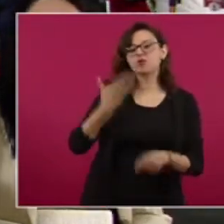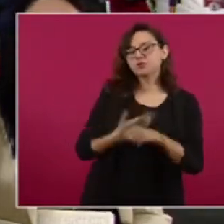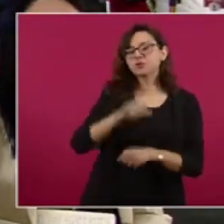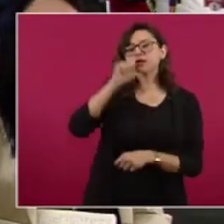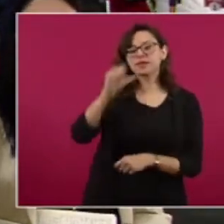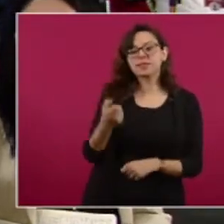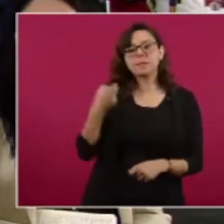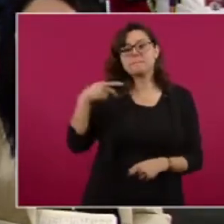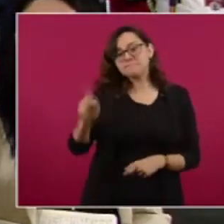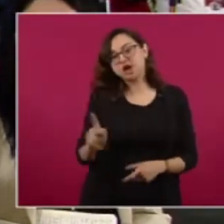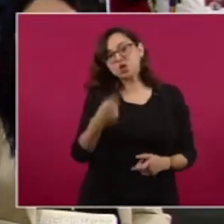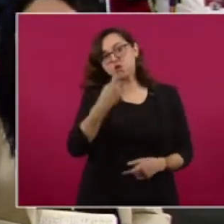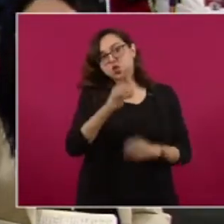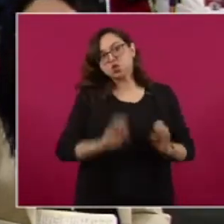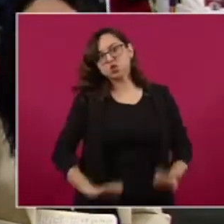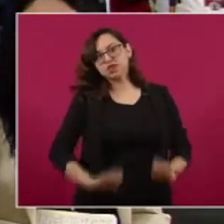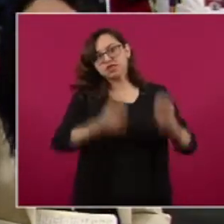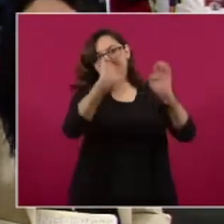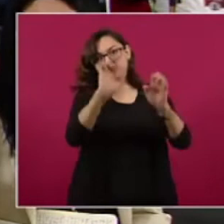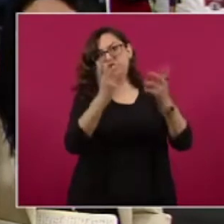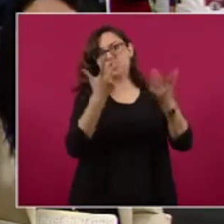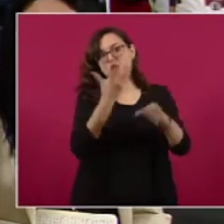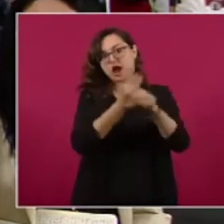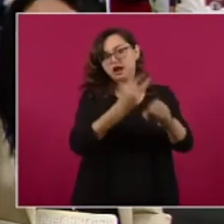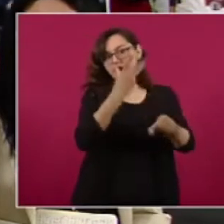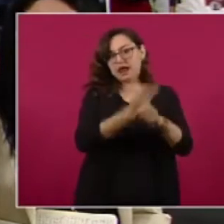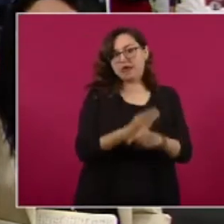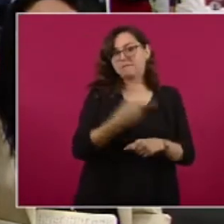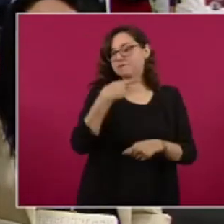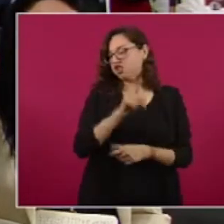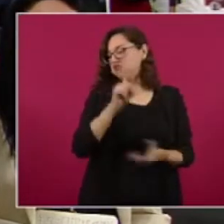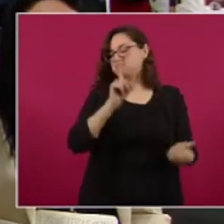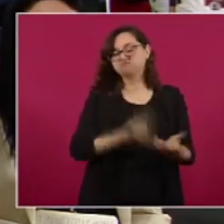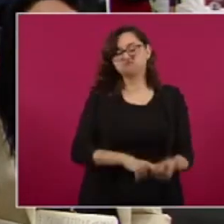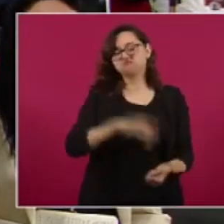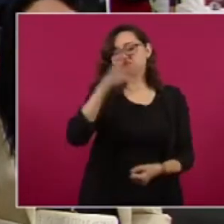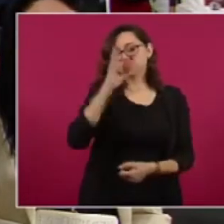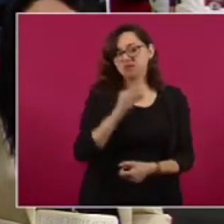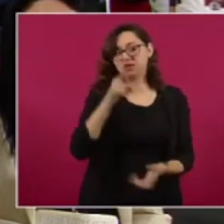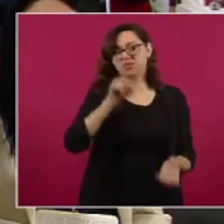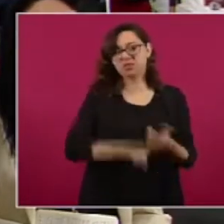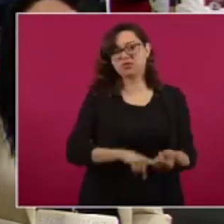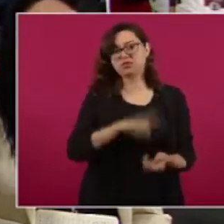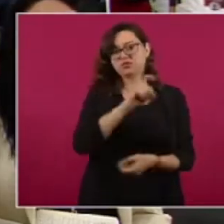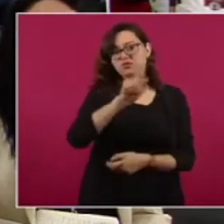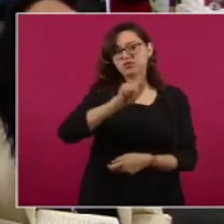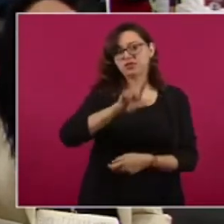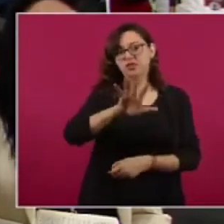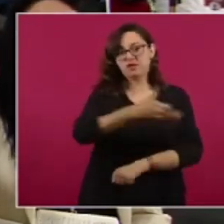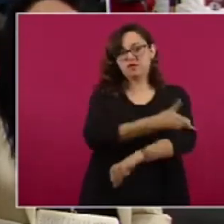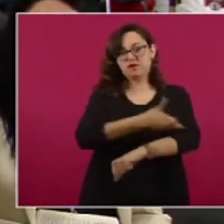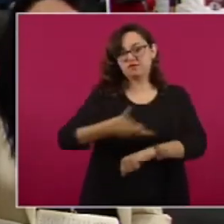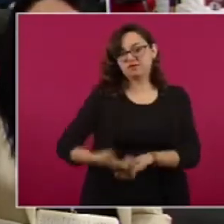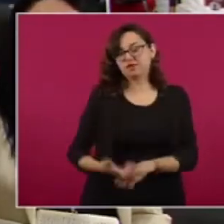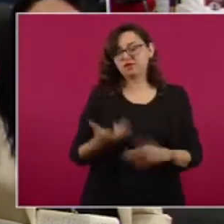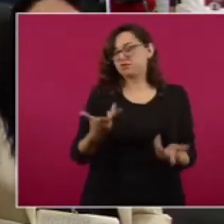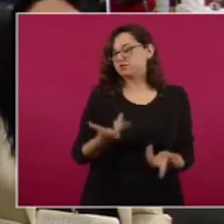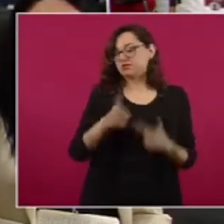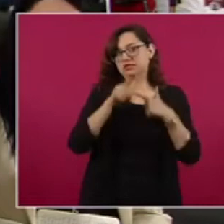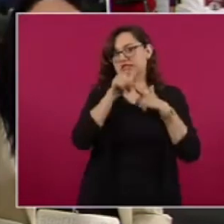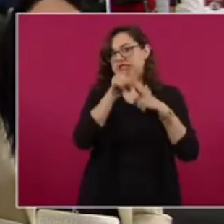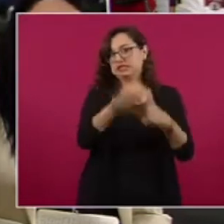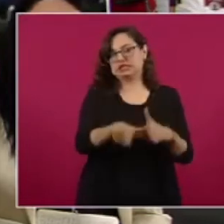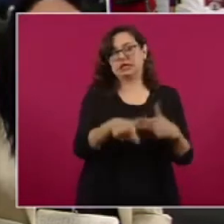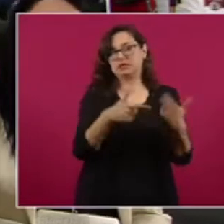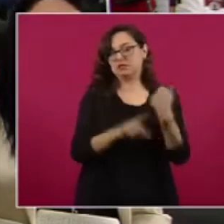son 165 familias que saben que están en grave riesgo en ese edificio. Lo que piden ellos nada más es que un ingeniero estructurista